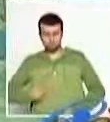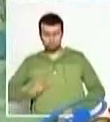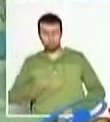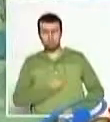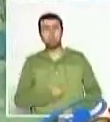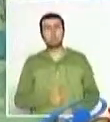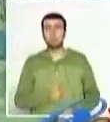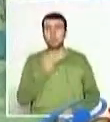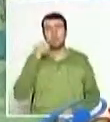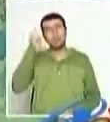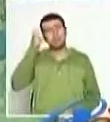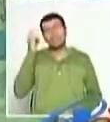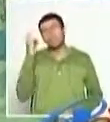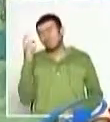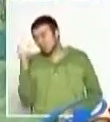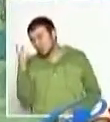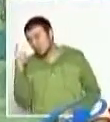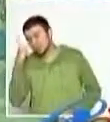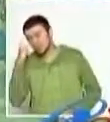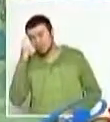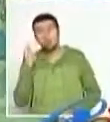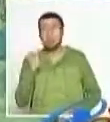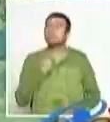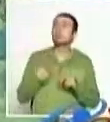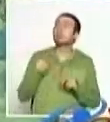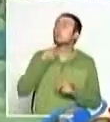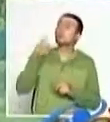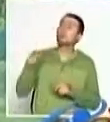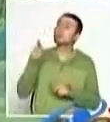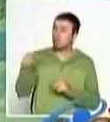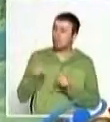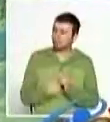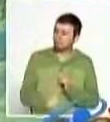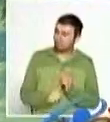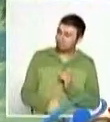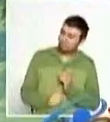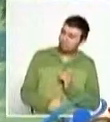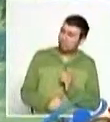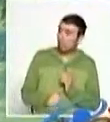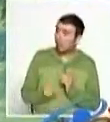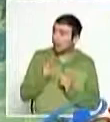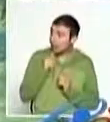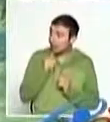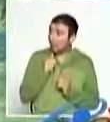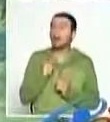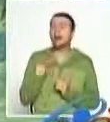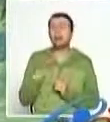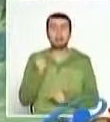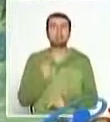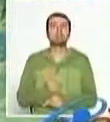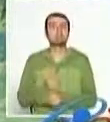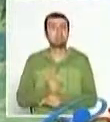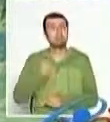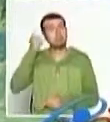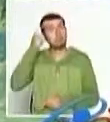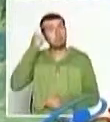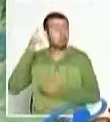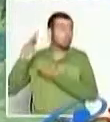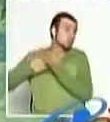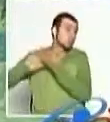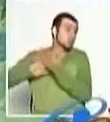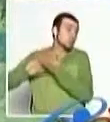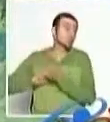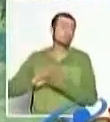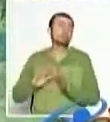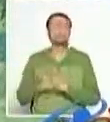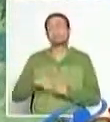cabeza y en la historia clínica no le preguntaban si daba o no el cuerpo todos los días y resulta que el dolor de cabeza es por estreñimiento, pero le trataron la cabeza